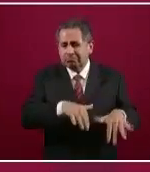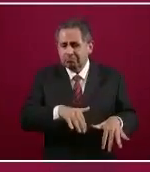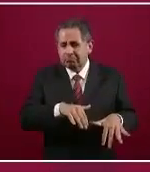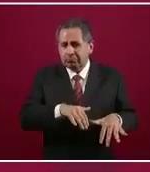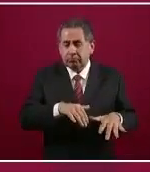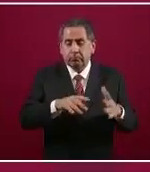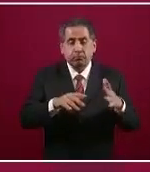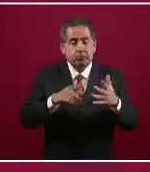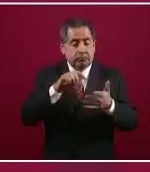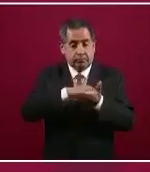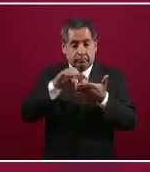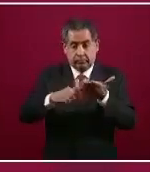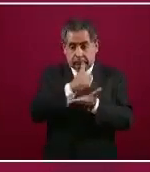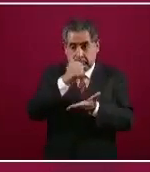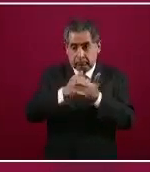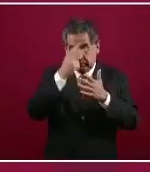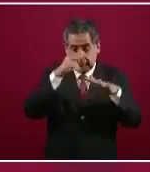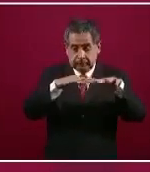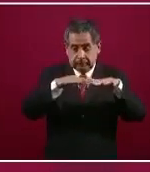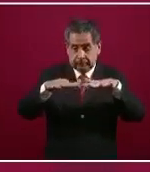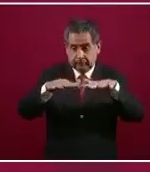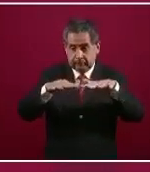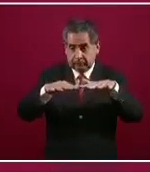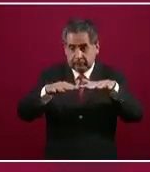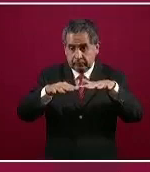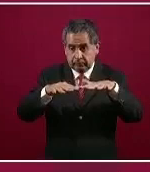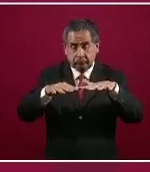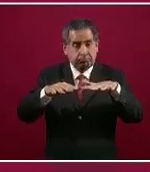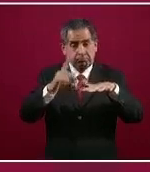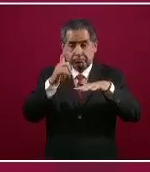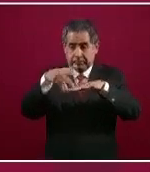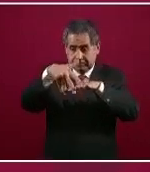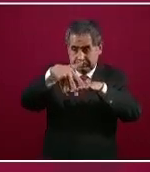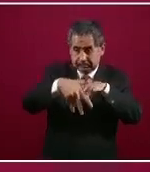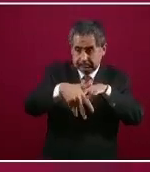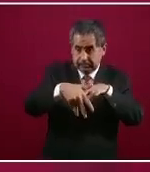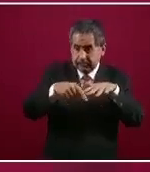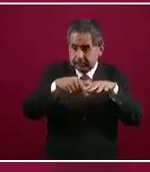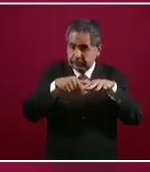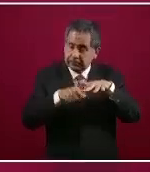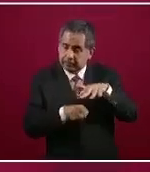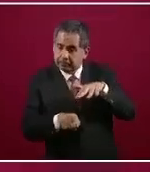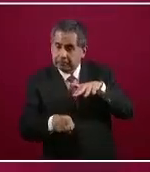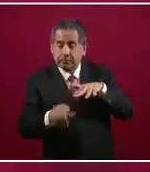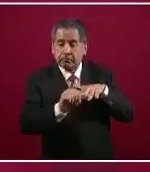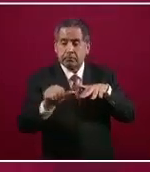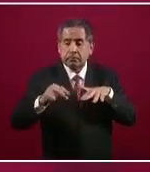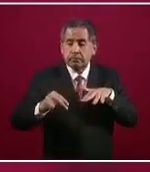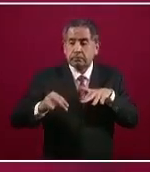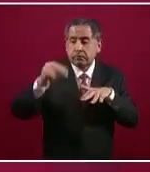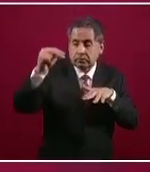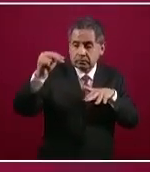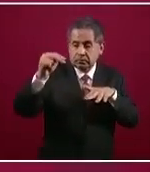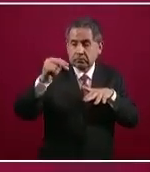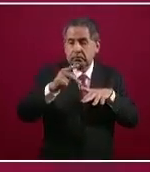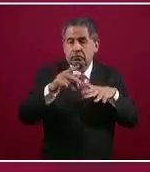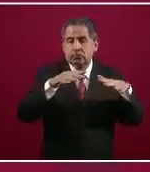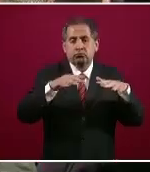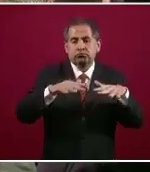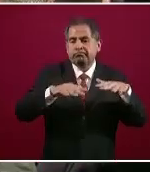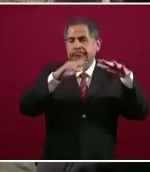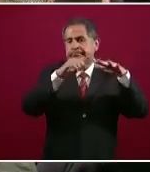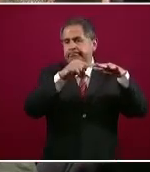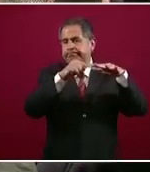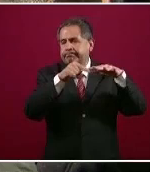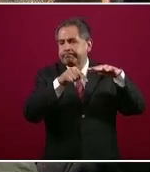la Ciudad de México, también es que es una cosa rarísima que toda el agua sale hacia el norte y la construíamos por gravedad.